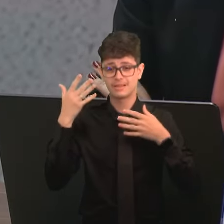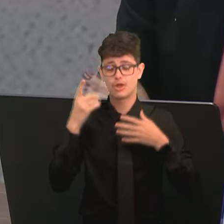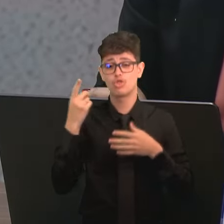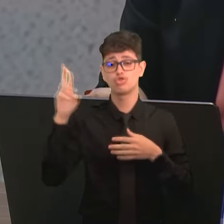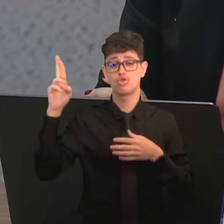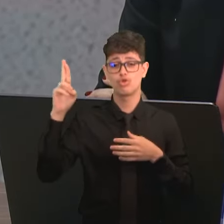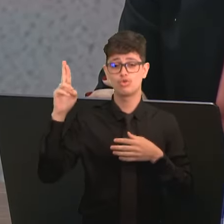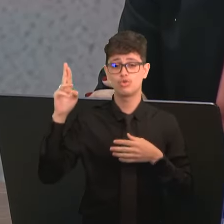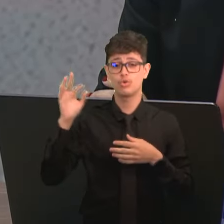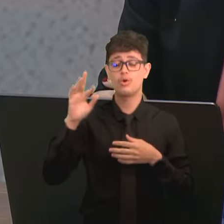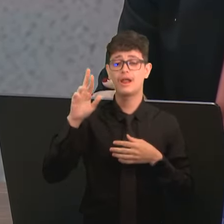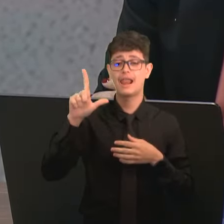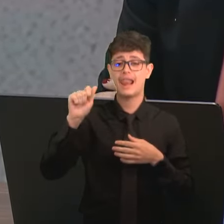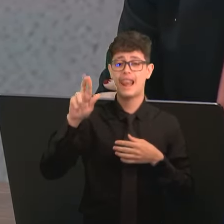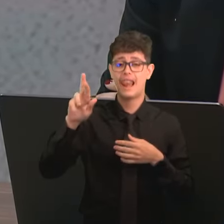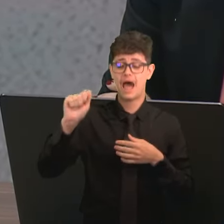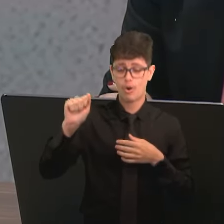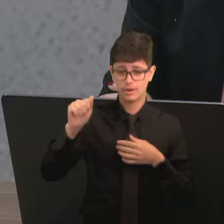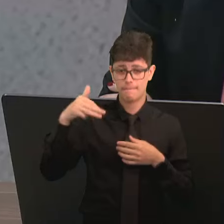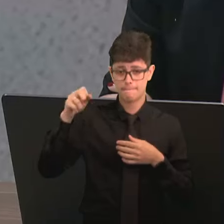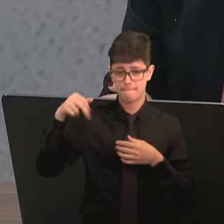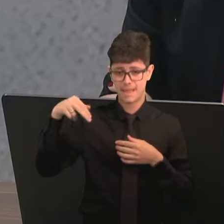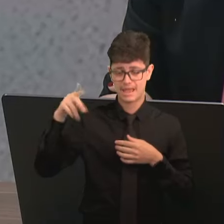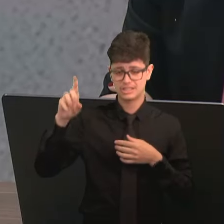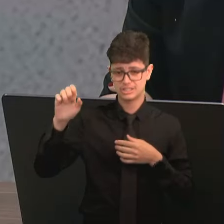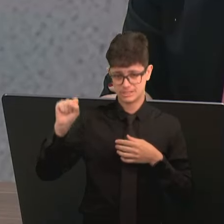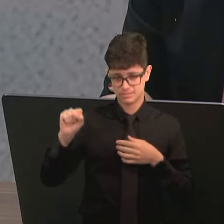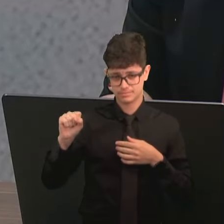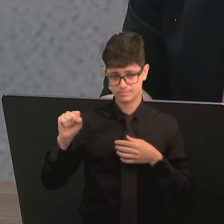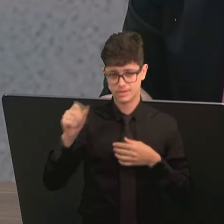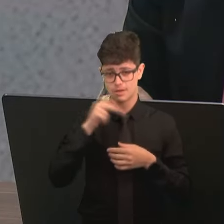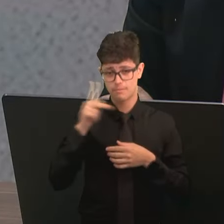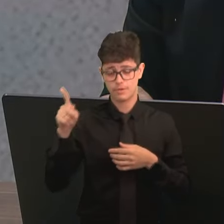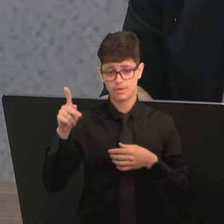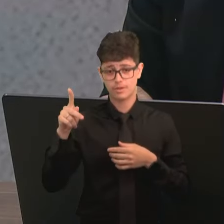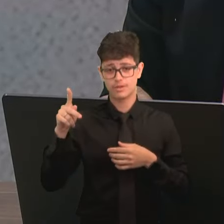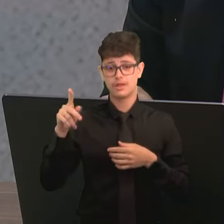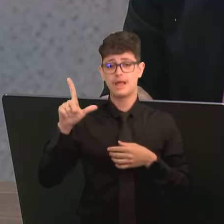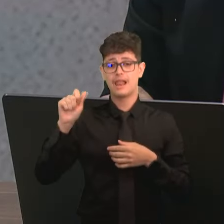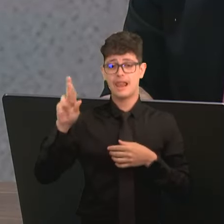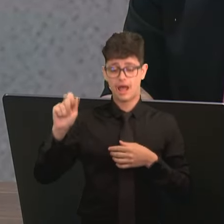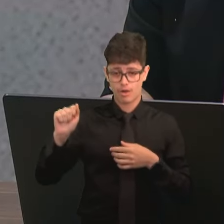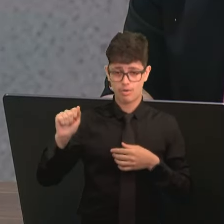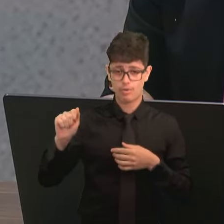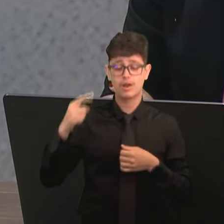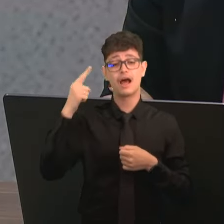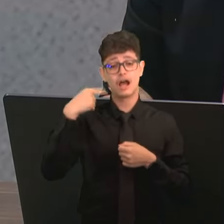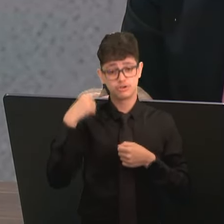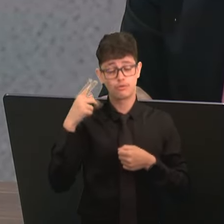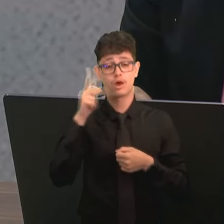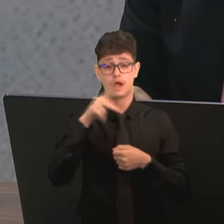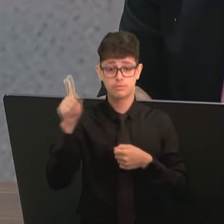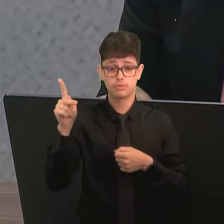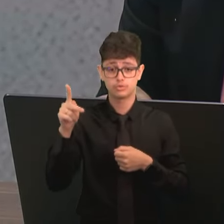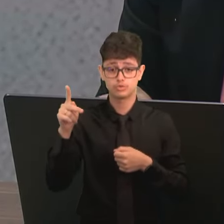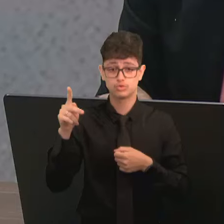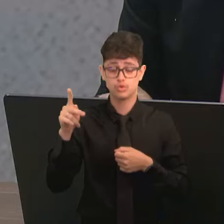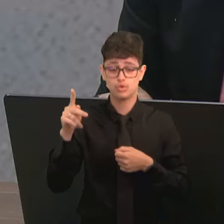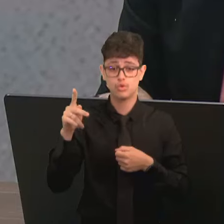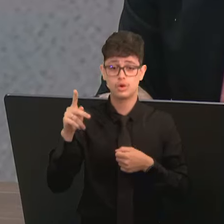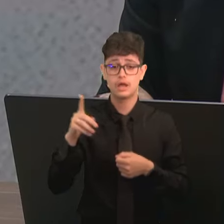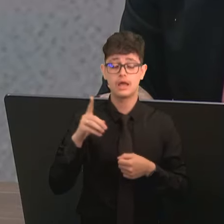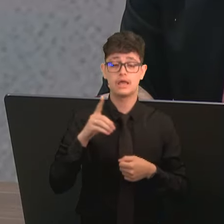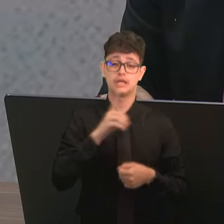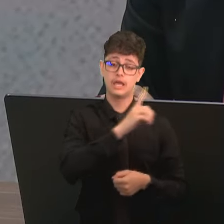doctora Laura Ferreira Mendes. La profesora es abogada, directora